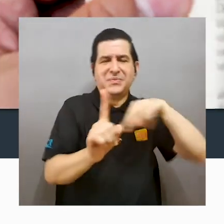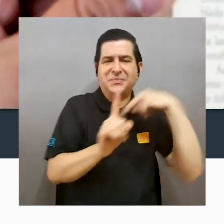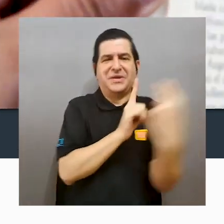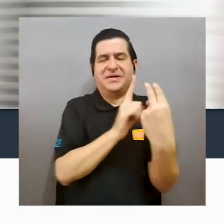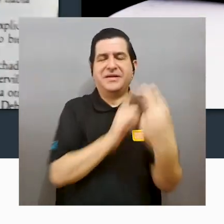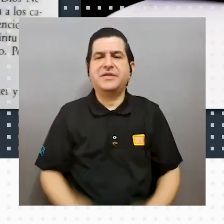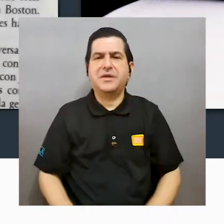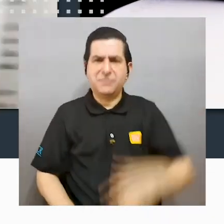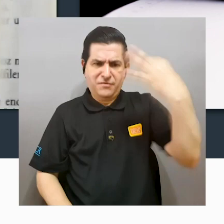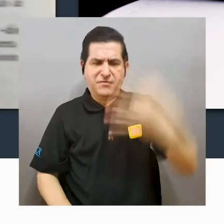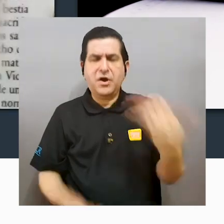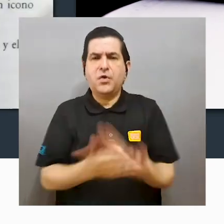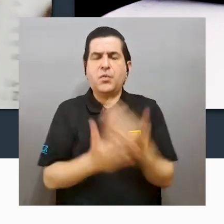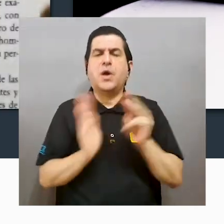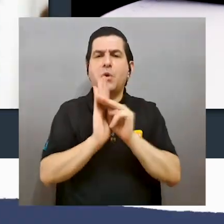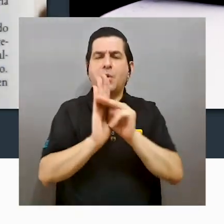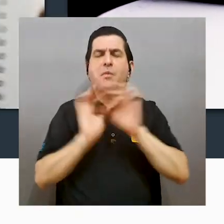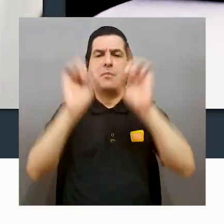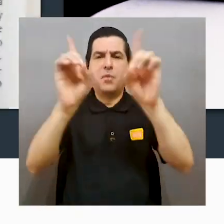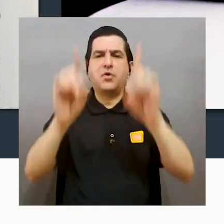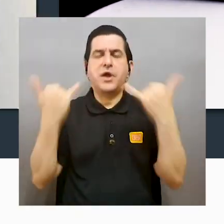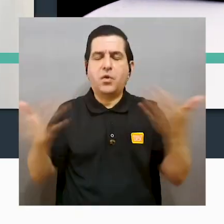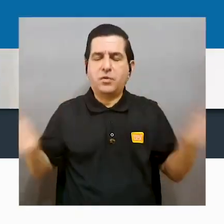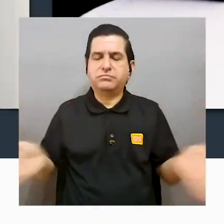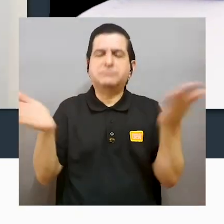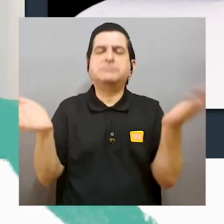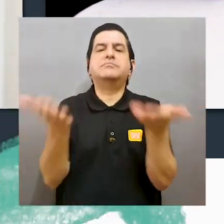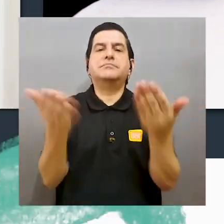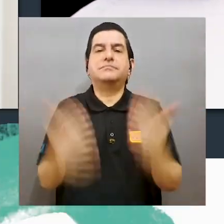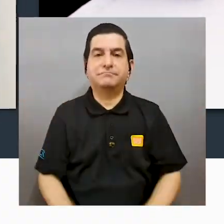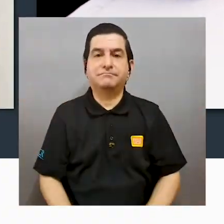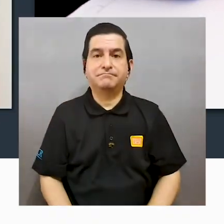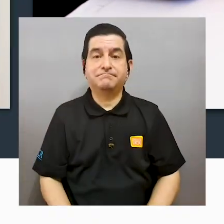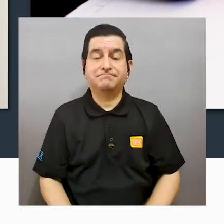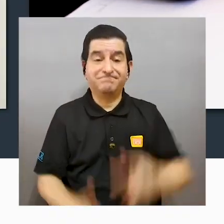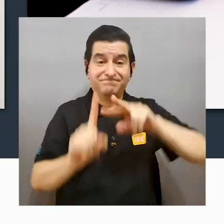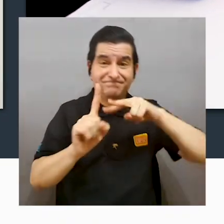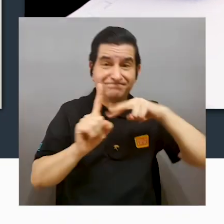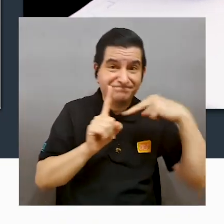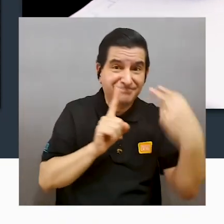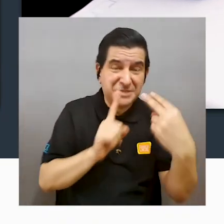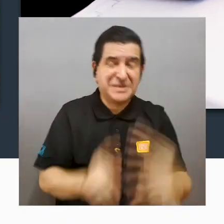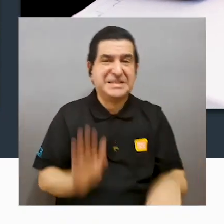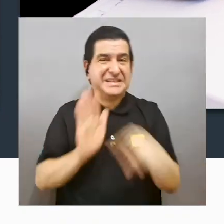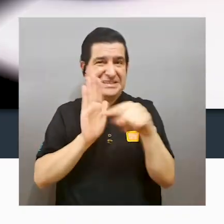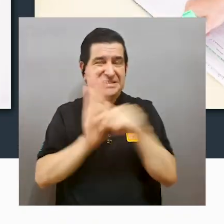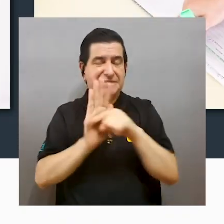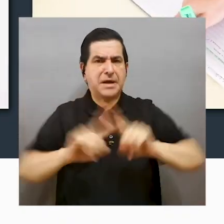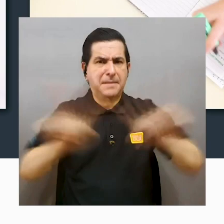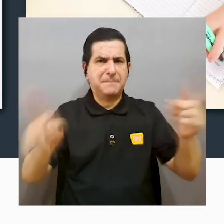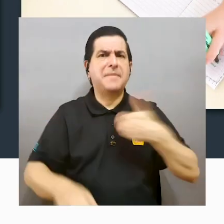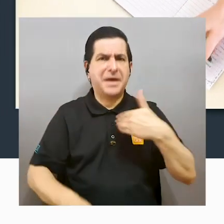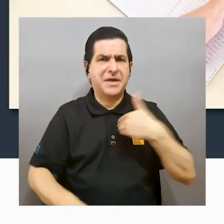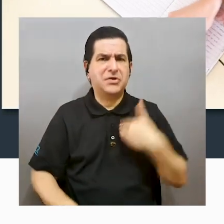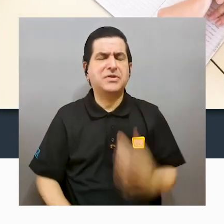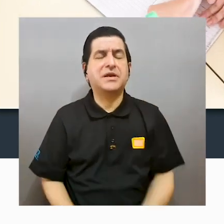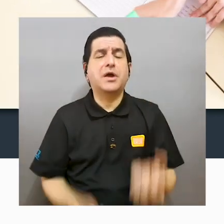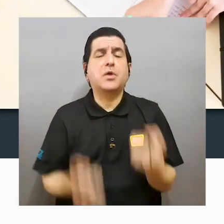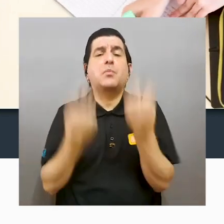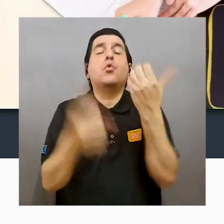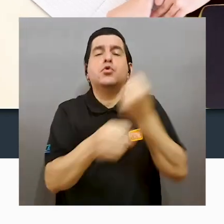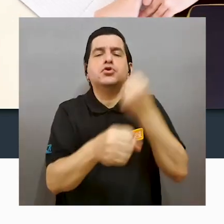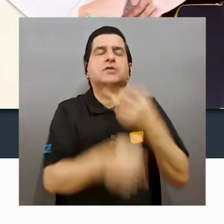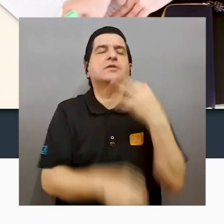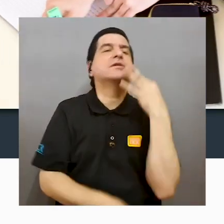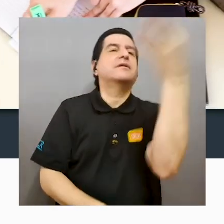viejo paradigma y afianzar el modelo educativo que éste impulsa. Si bien el panorama parece pesimista, aún nos queda todo por